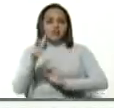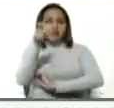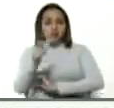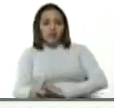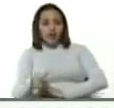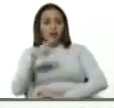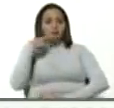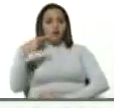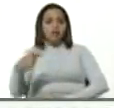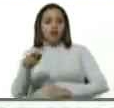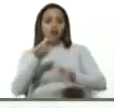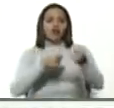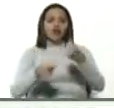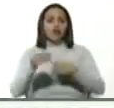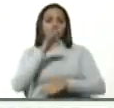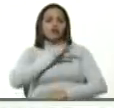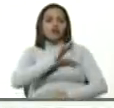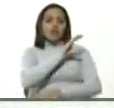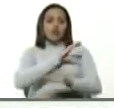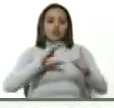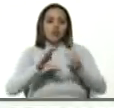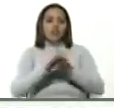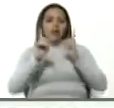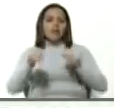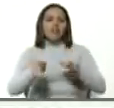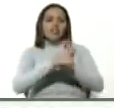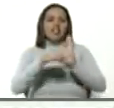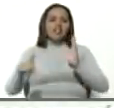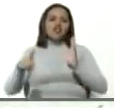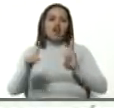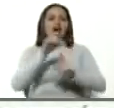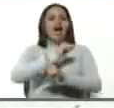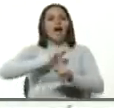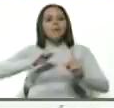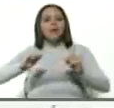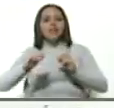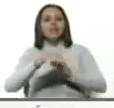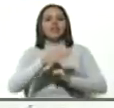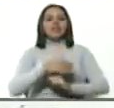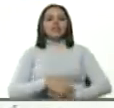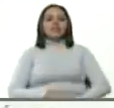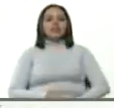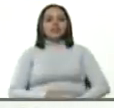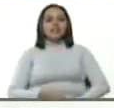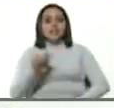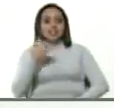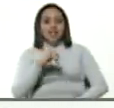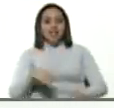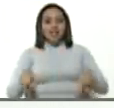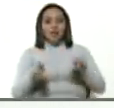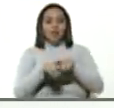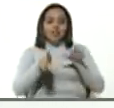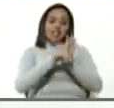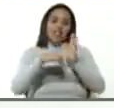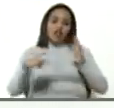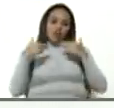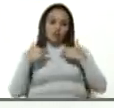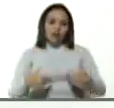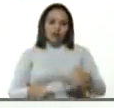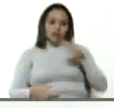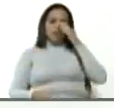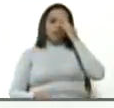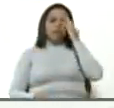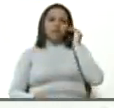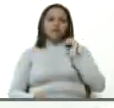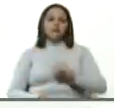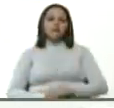los culturales, los derechos ambientales fuesen tipificados como derechos humanos.